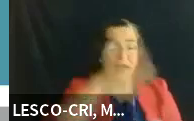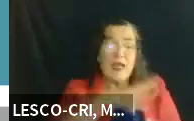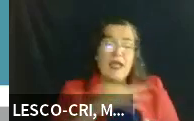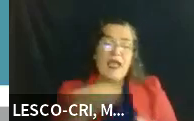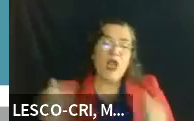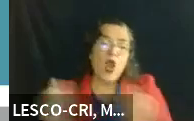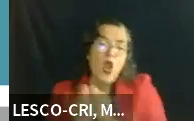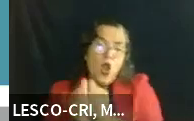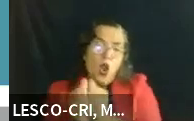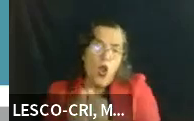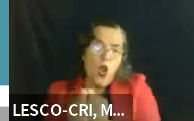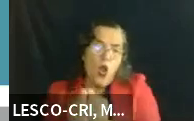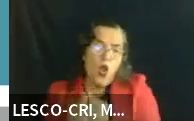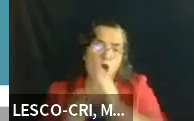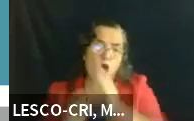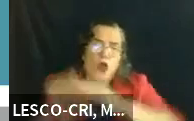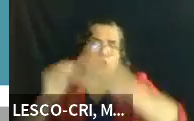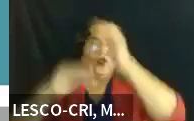la co-creación.